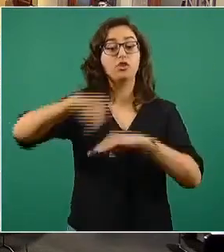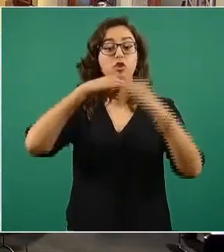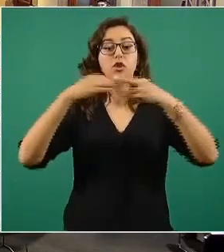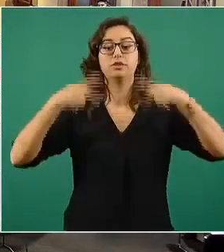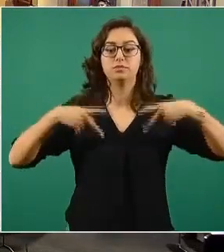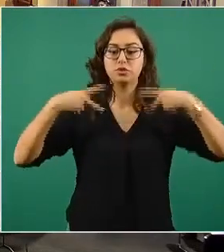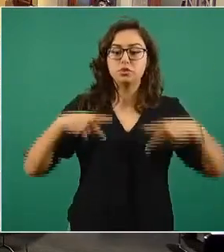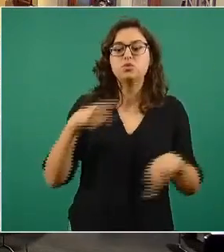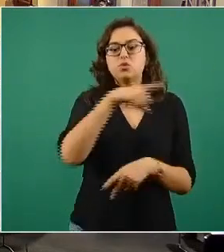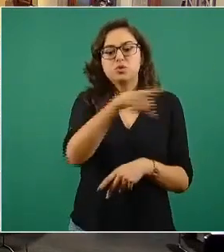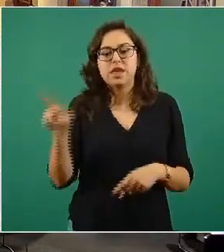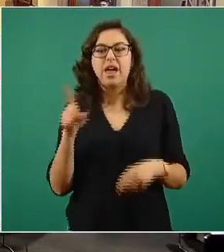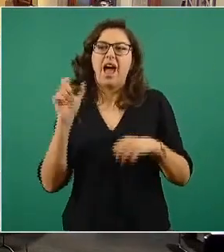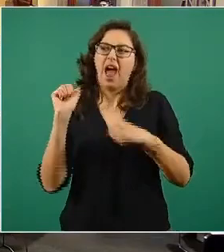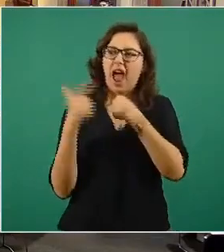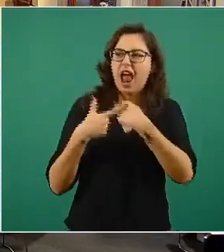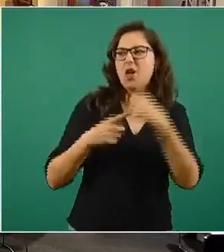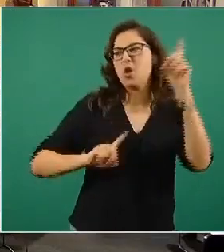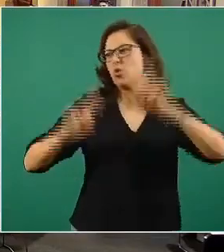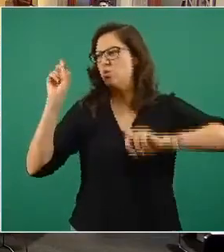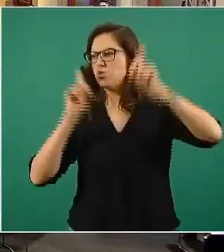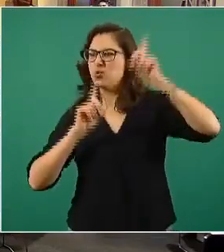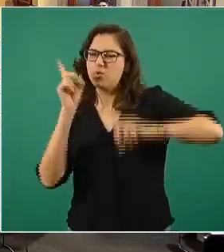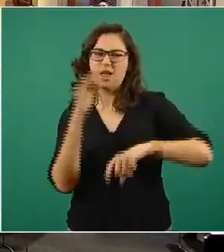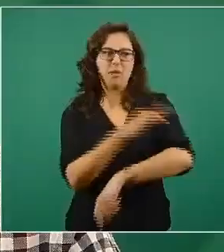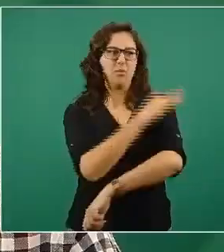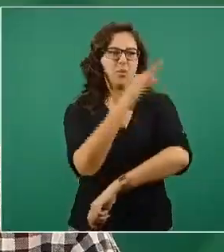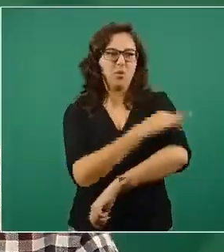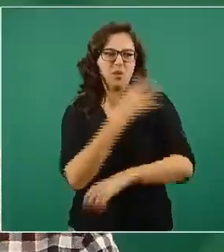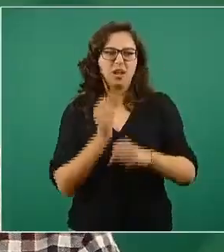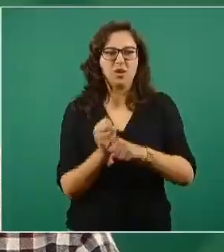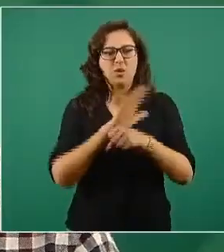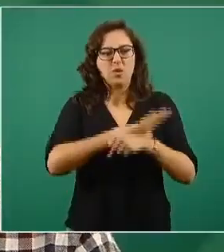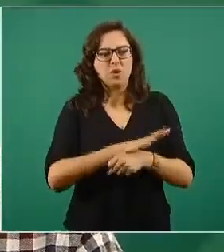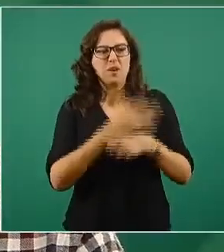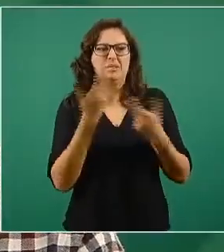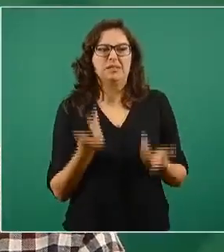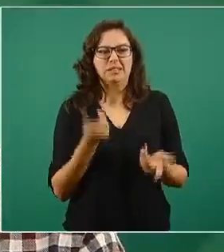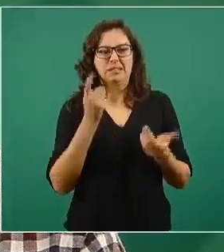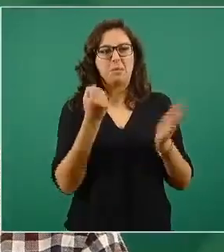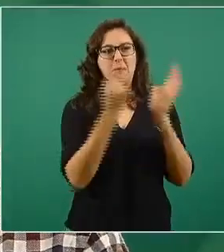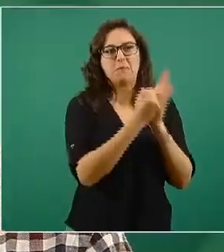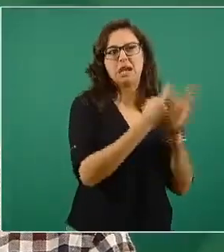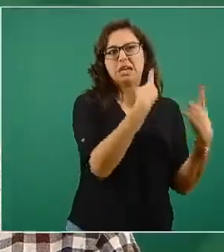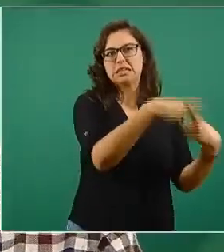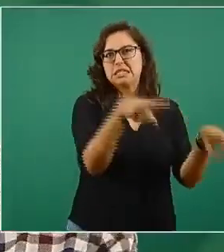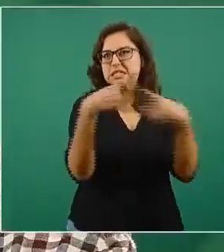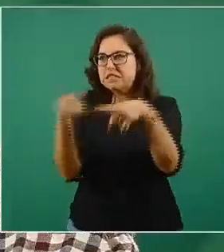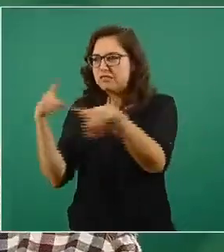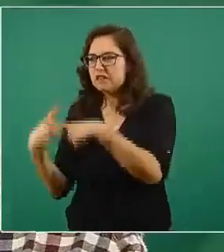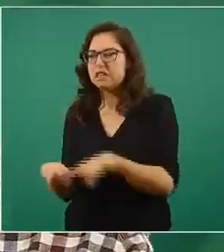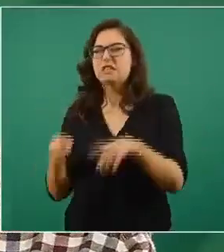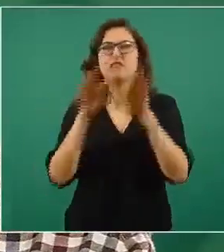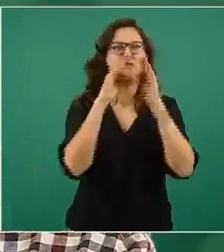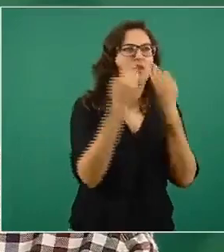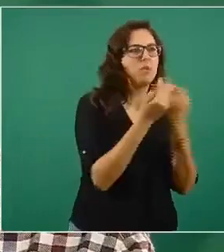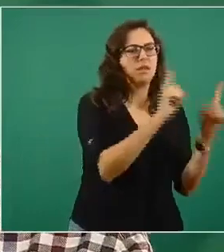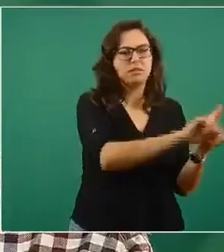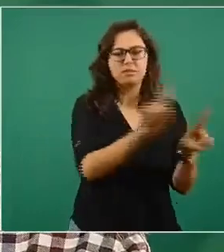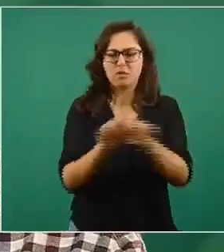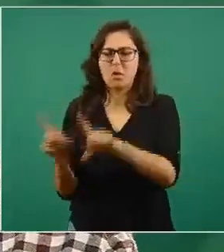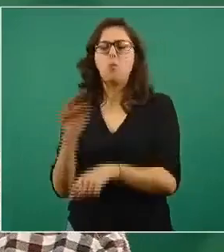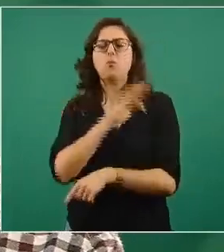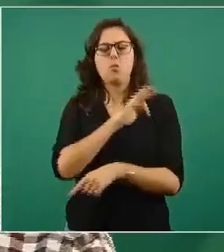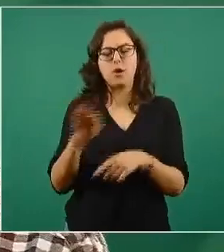es: si usted tiene una duda sobre la vacuna contra el SARS-CoV-2, cualquiera de las marcas, cualquiera de los modelos,